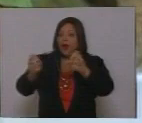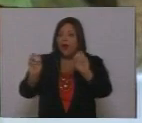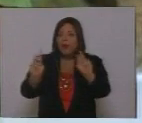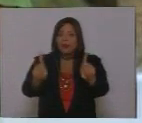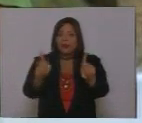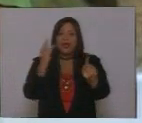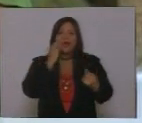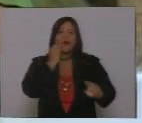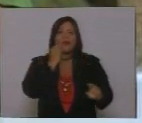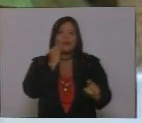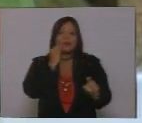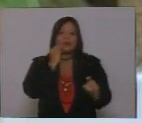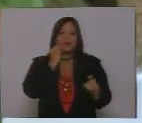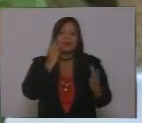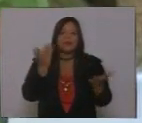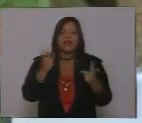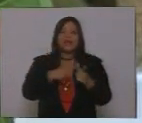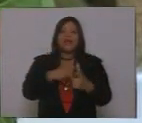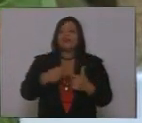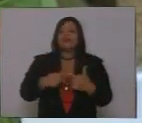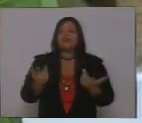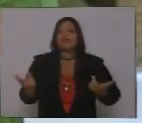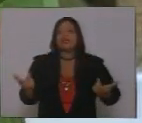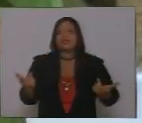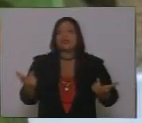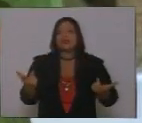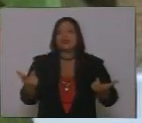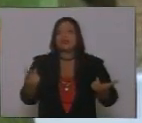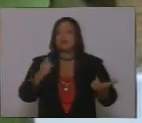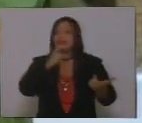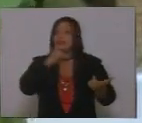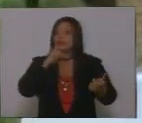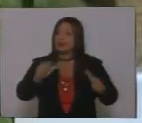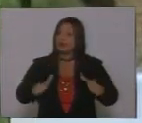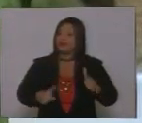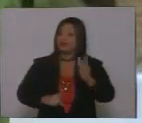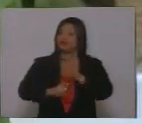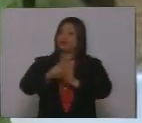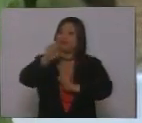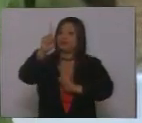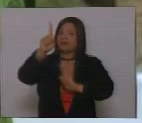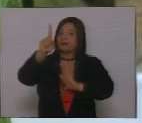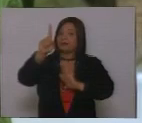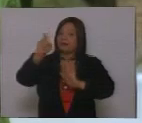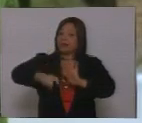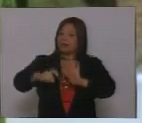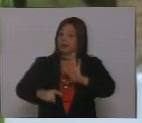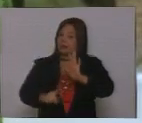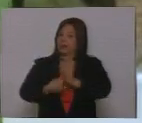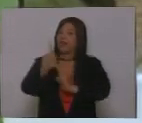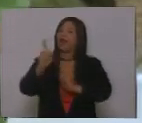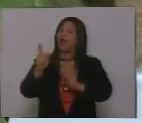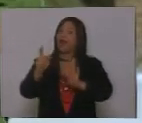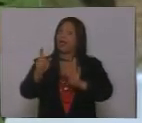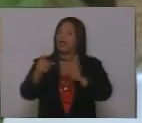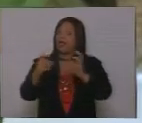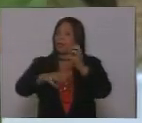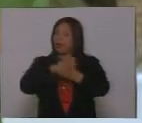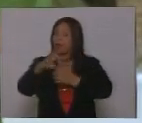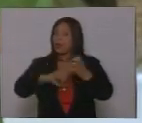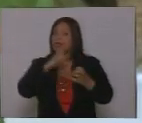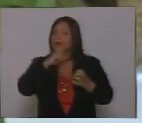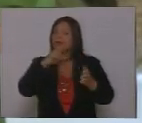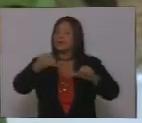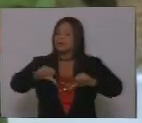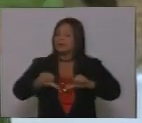oportunidades, nuestro país difícilmente podrá salir de la situación compleja que se pueda